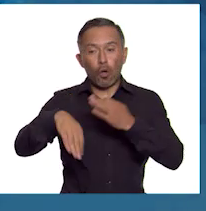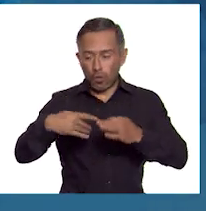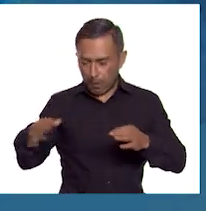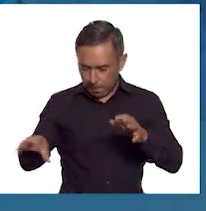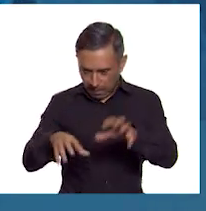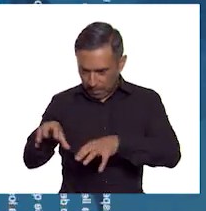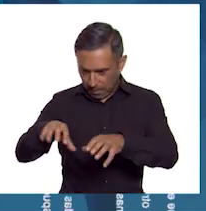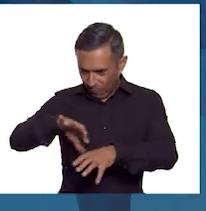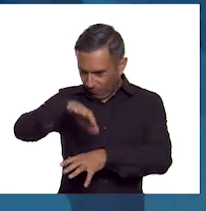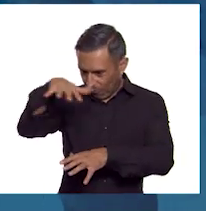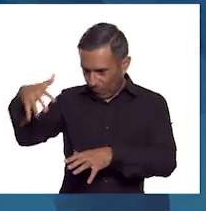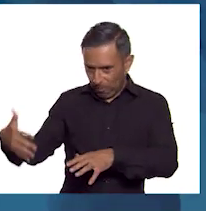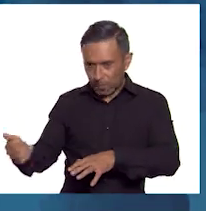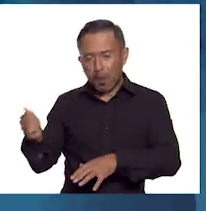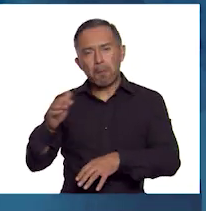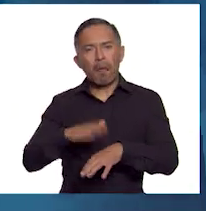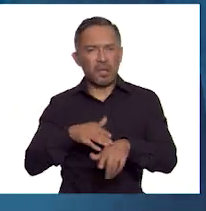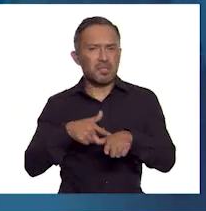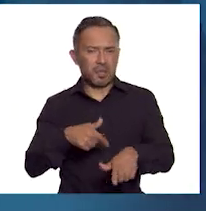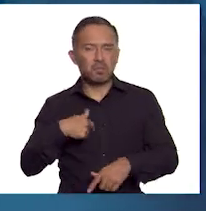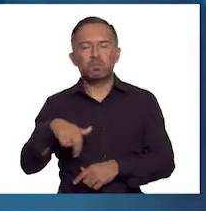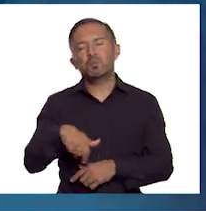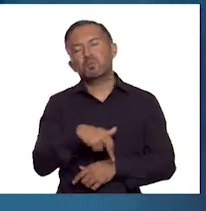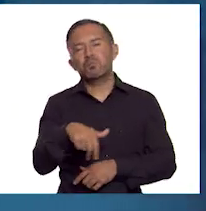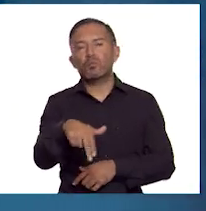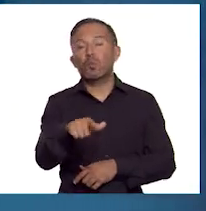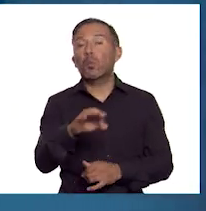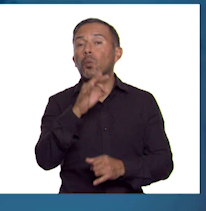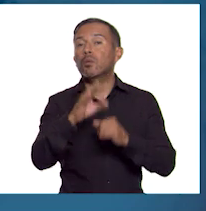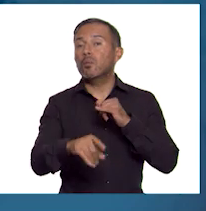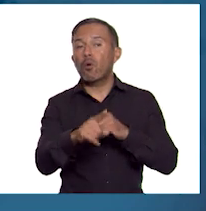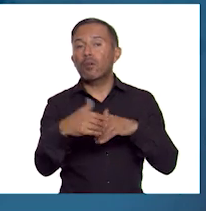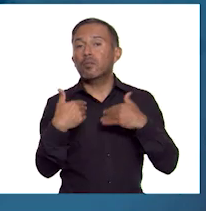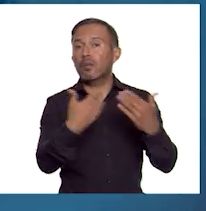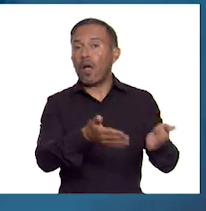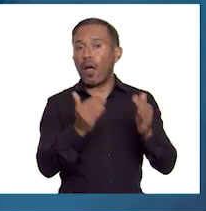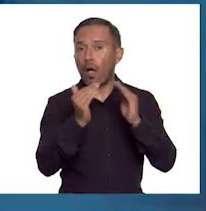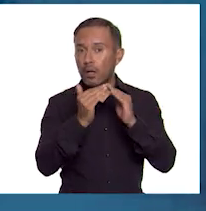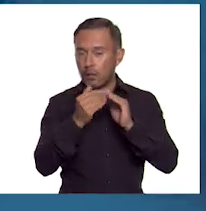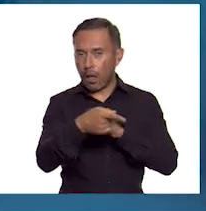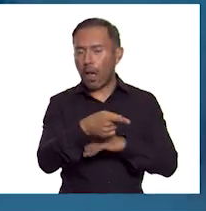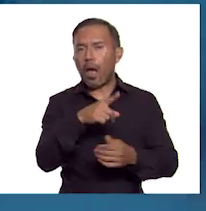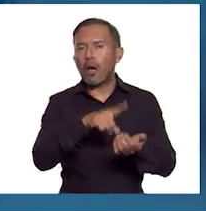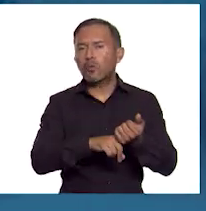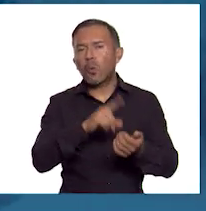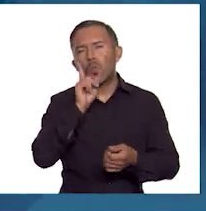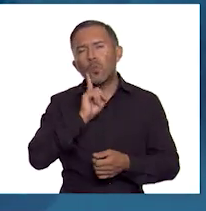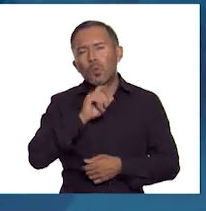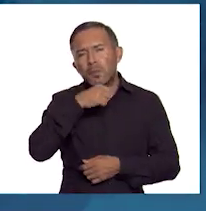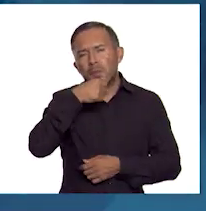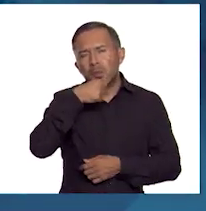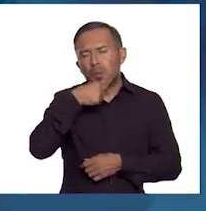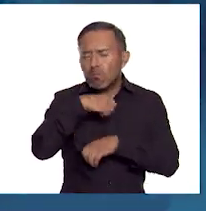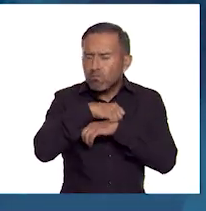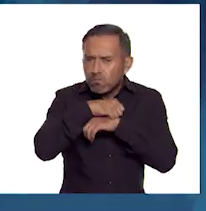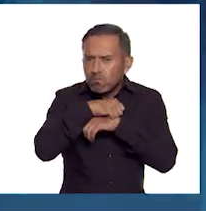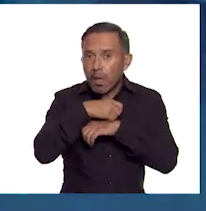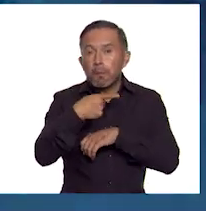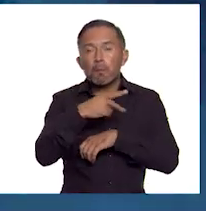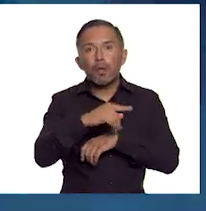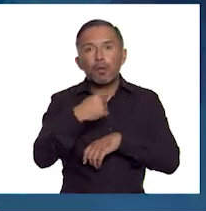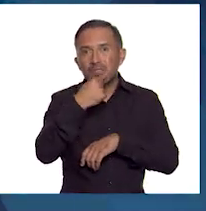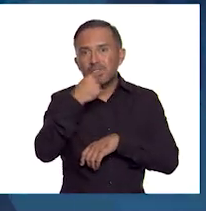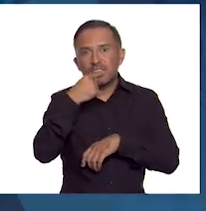camino. Finalmente, llegó a una pequeña casa en la que estaba asomada una vieja mujer. Pero como tenía unos dientes